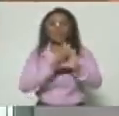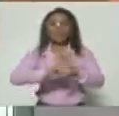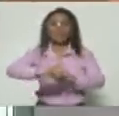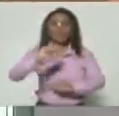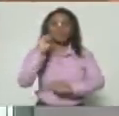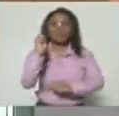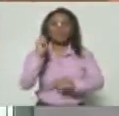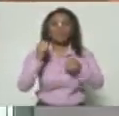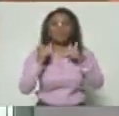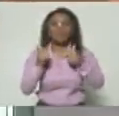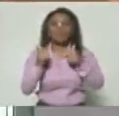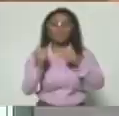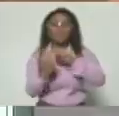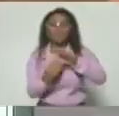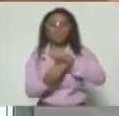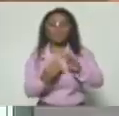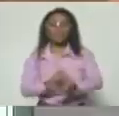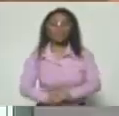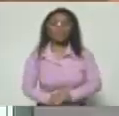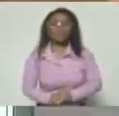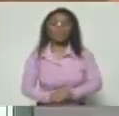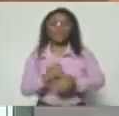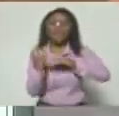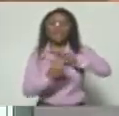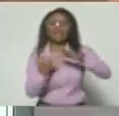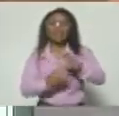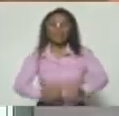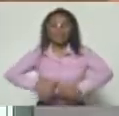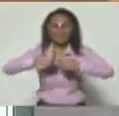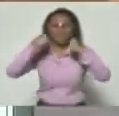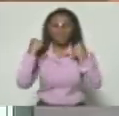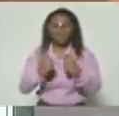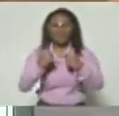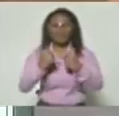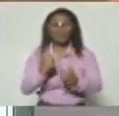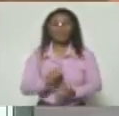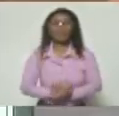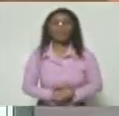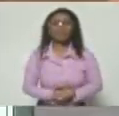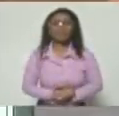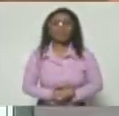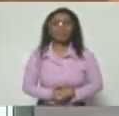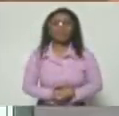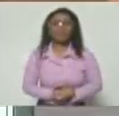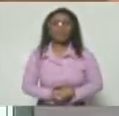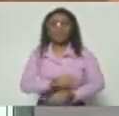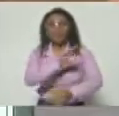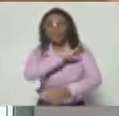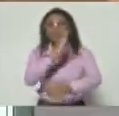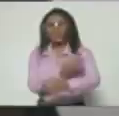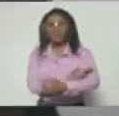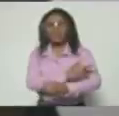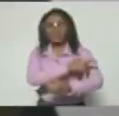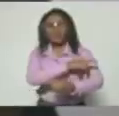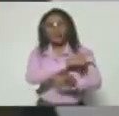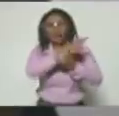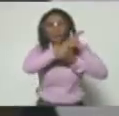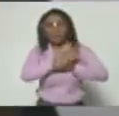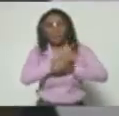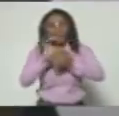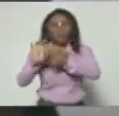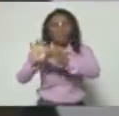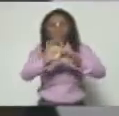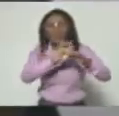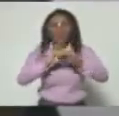constitucionales e instituciones fuertes, una Fuerza Armada unida